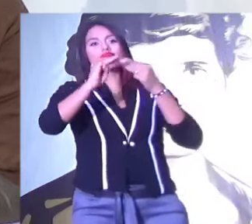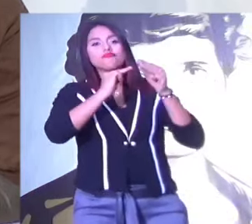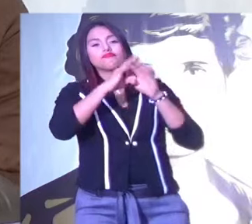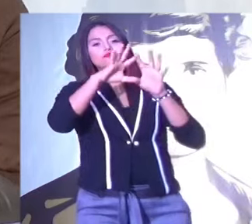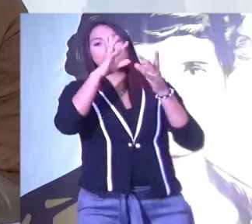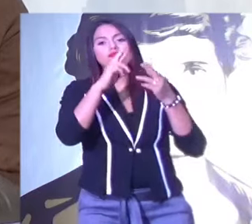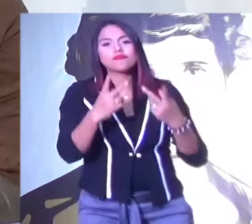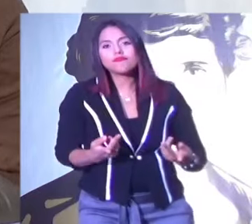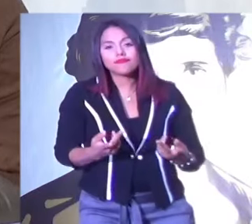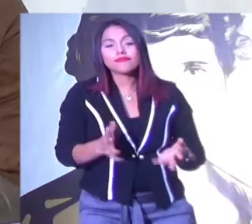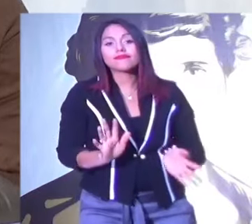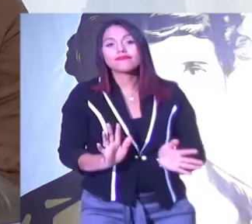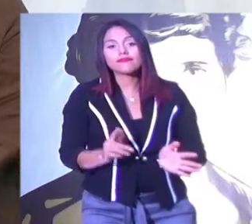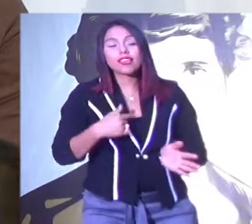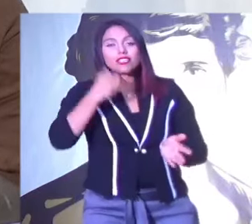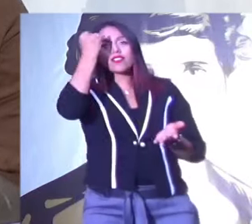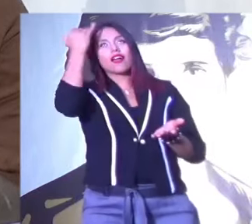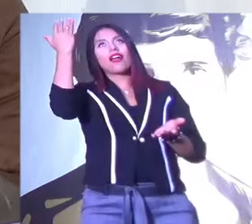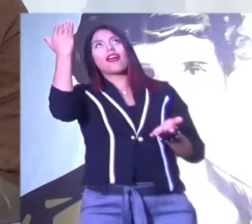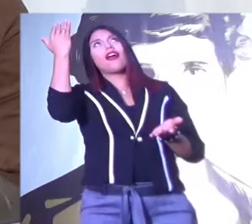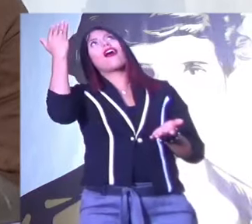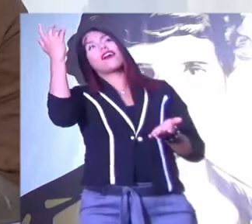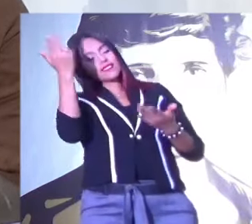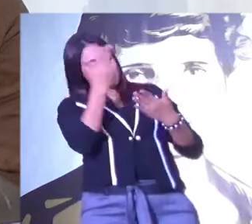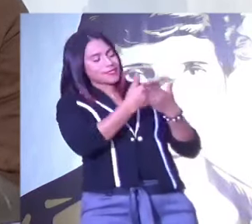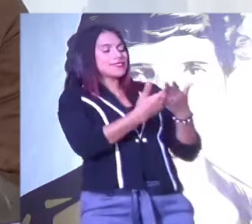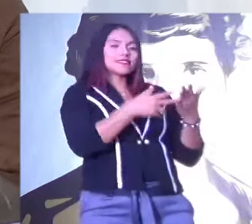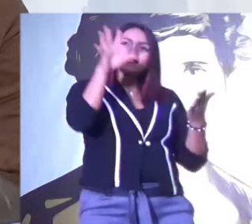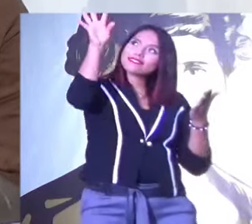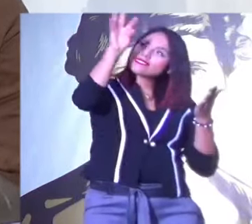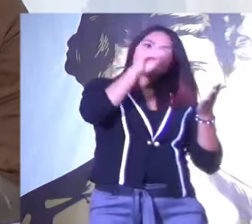creo que el último texto, ¿no?